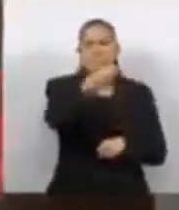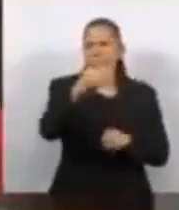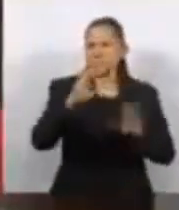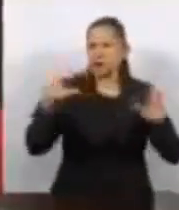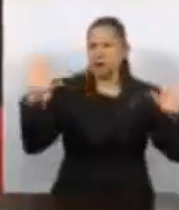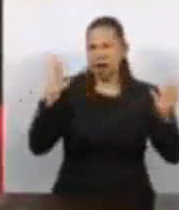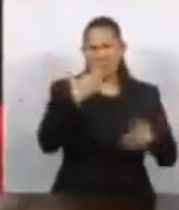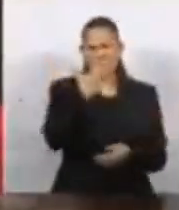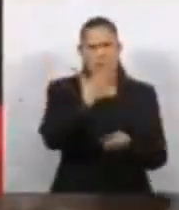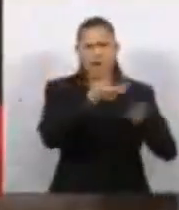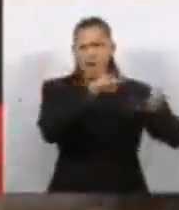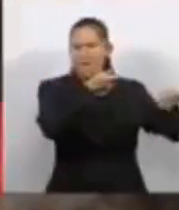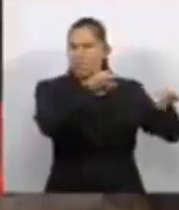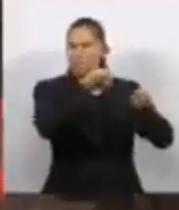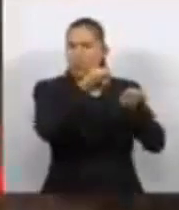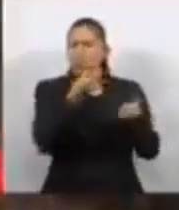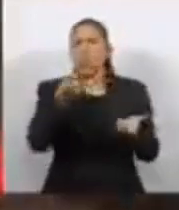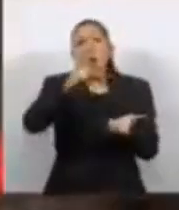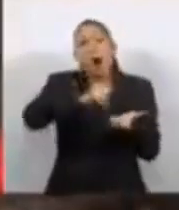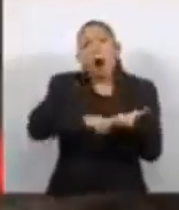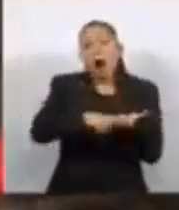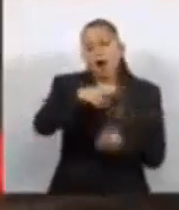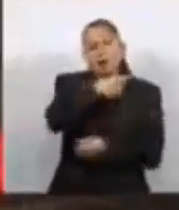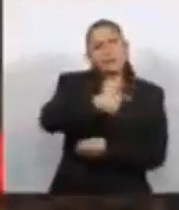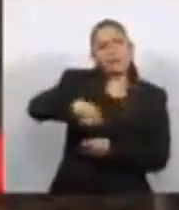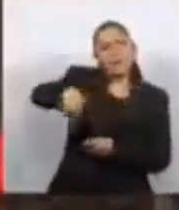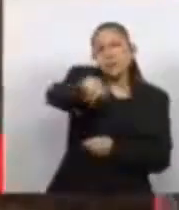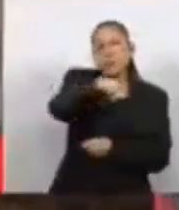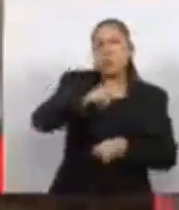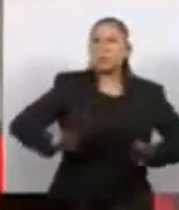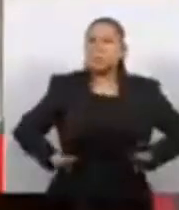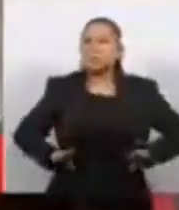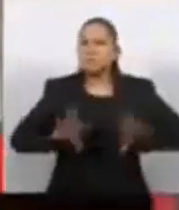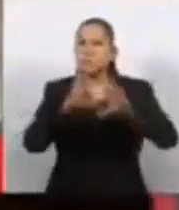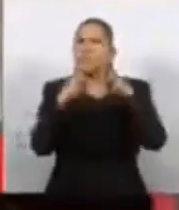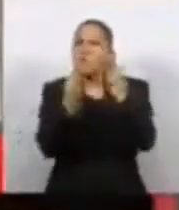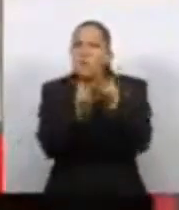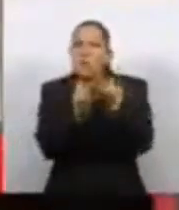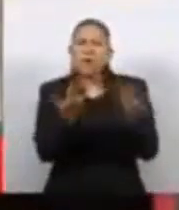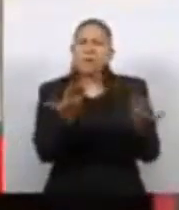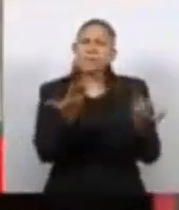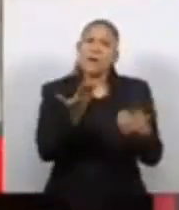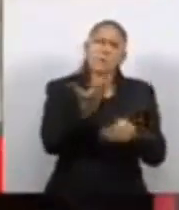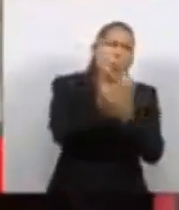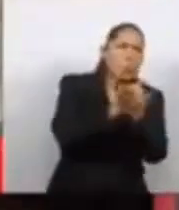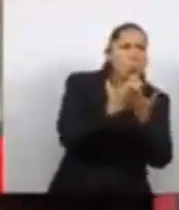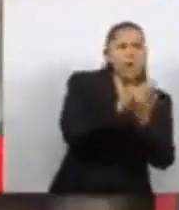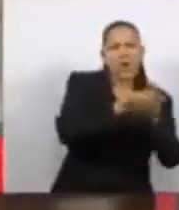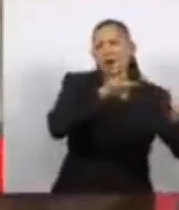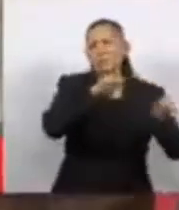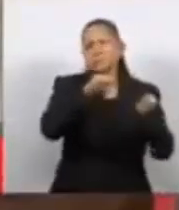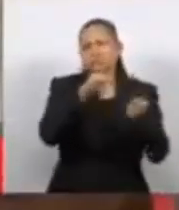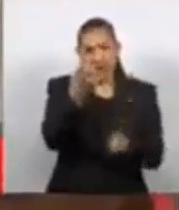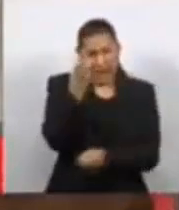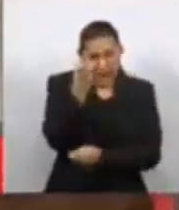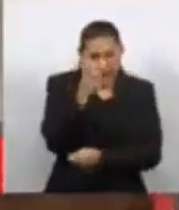económica es una atrocidad que tiene consecuencias. Parafraseando a la filósofa Hannah